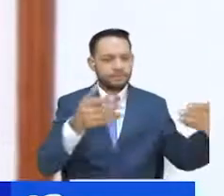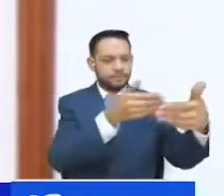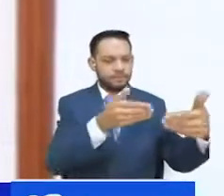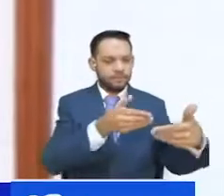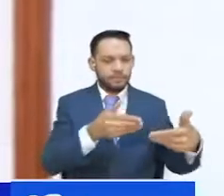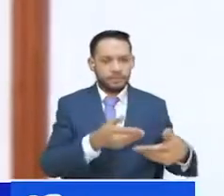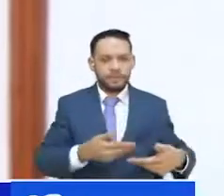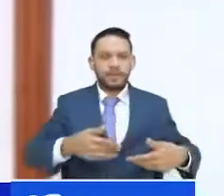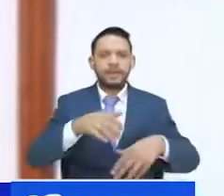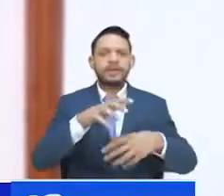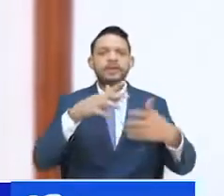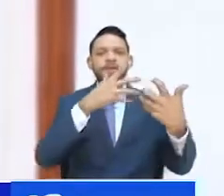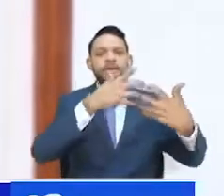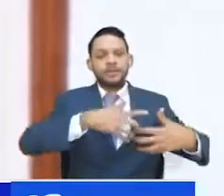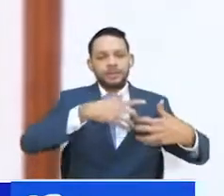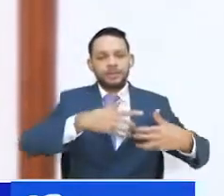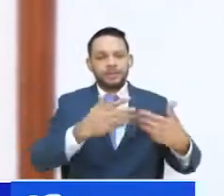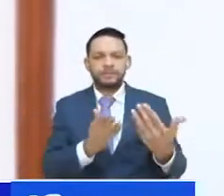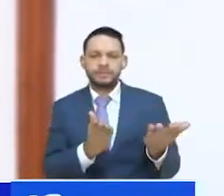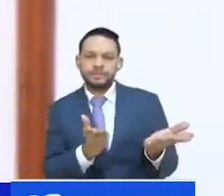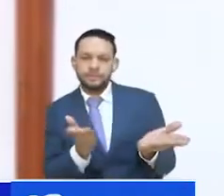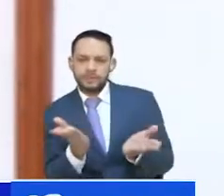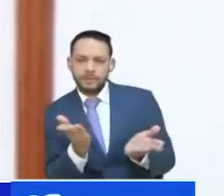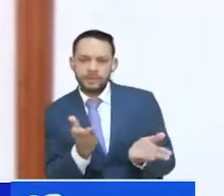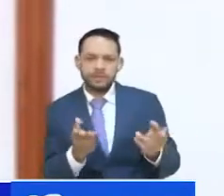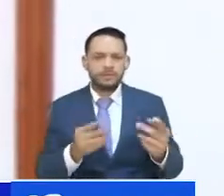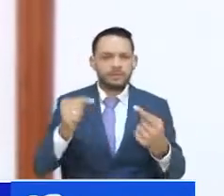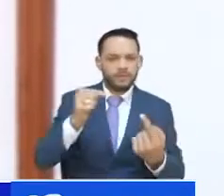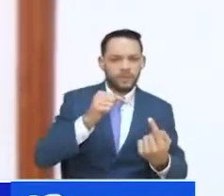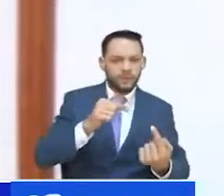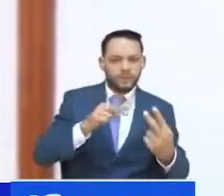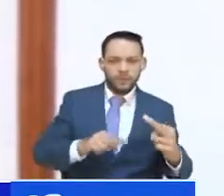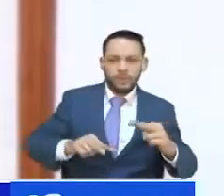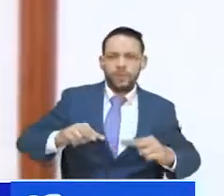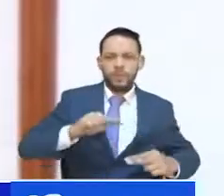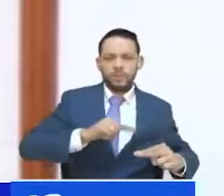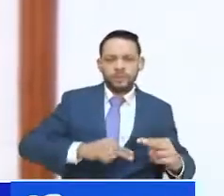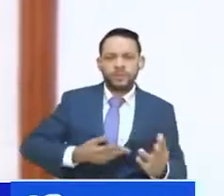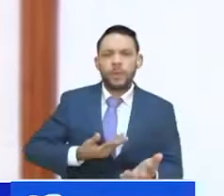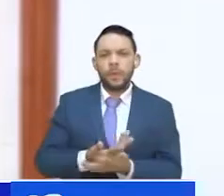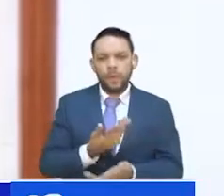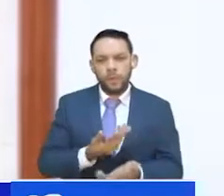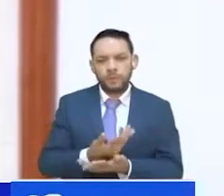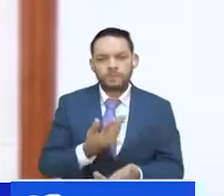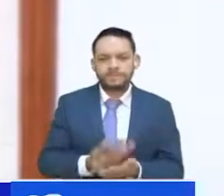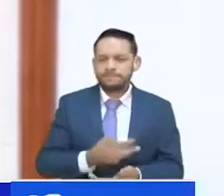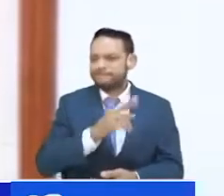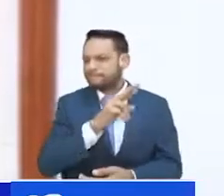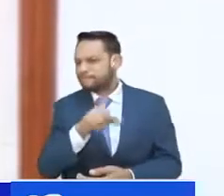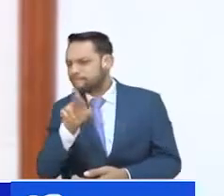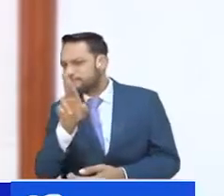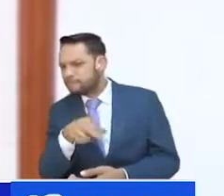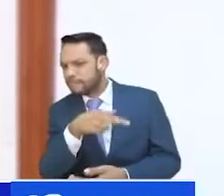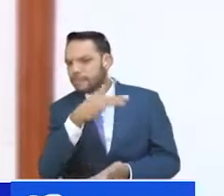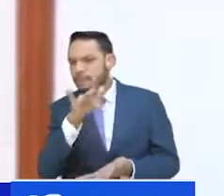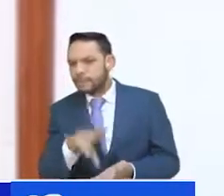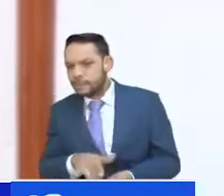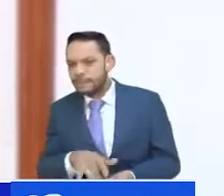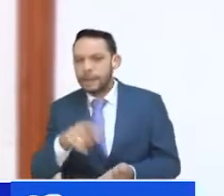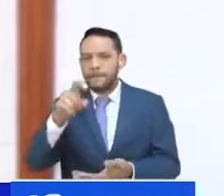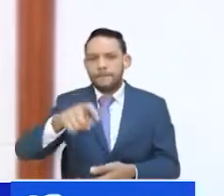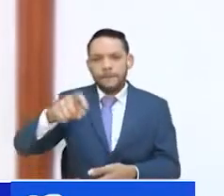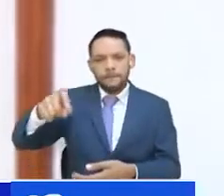y prestadores de servicios en turismo donde se recomienda el no uso de actividades de aventura, en este